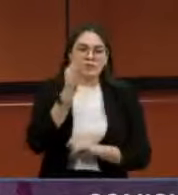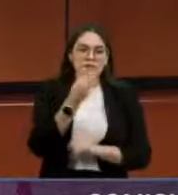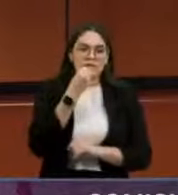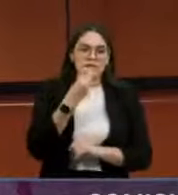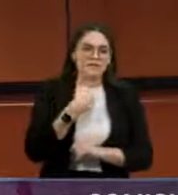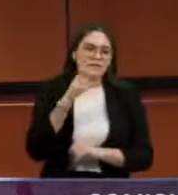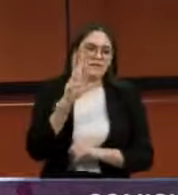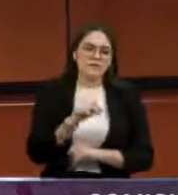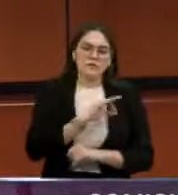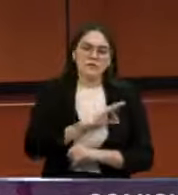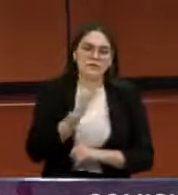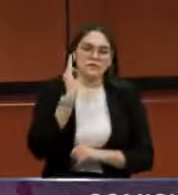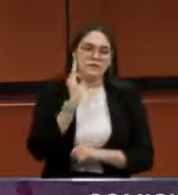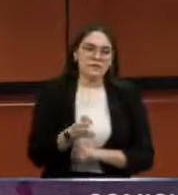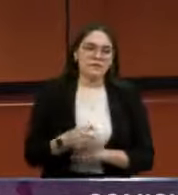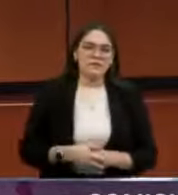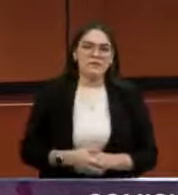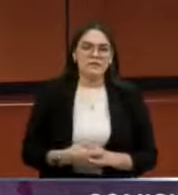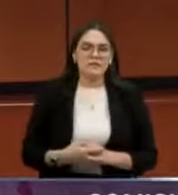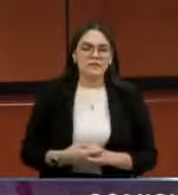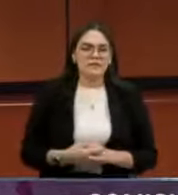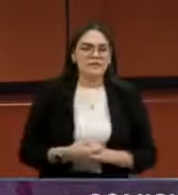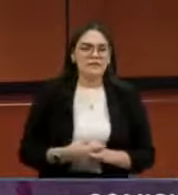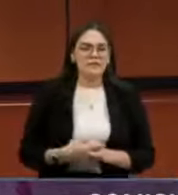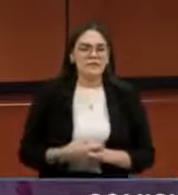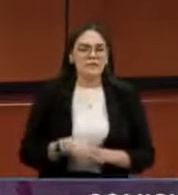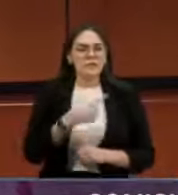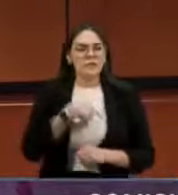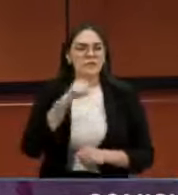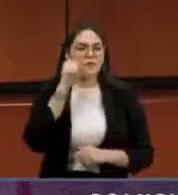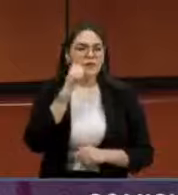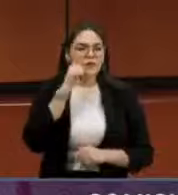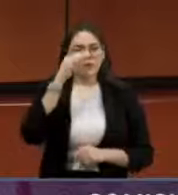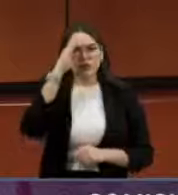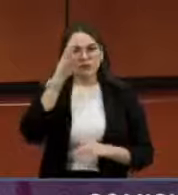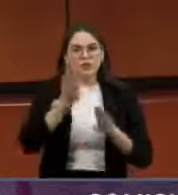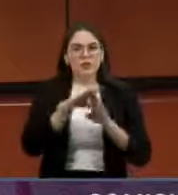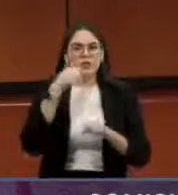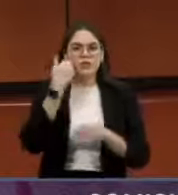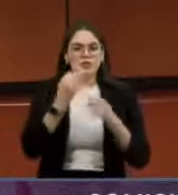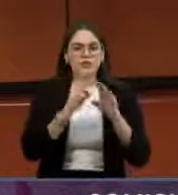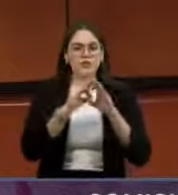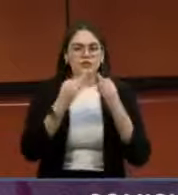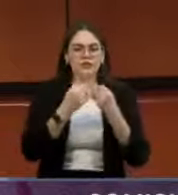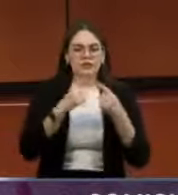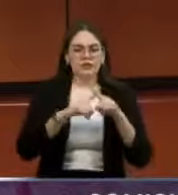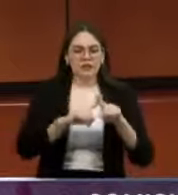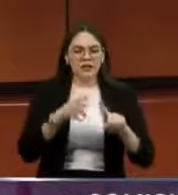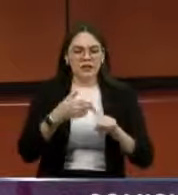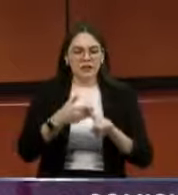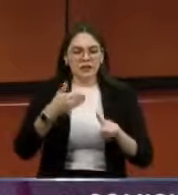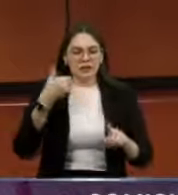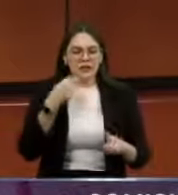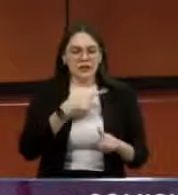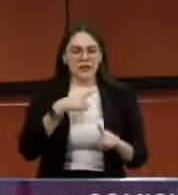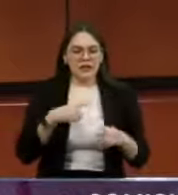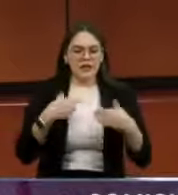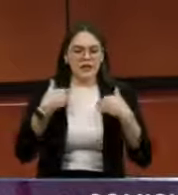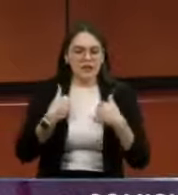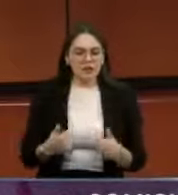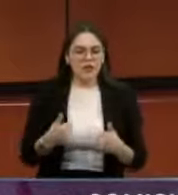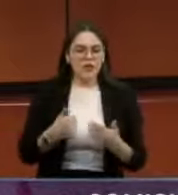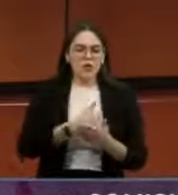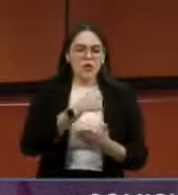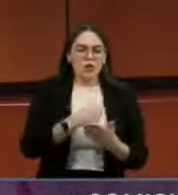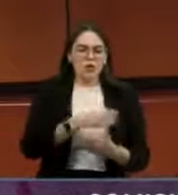movimiento logramos darle un rostro de manera de legislar diferente, más ciudadana, más humana y